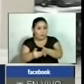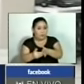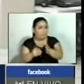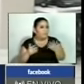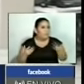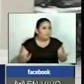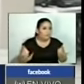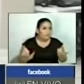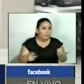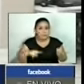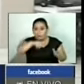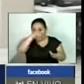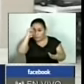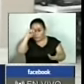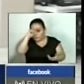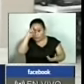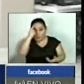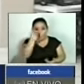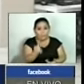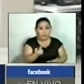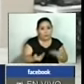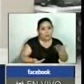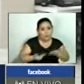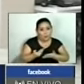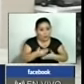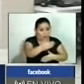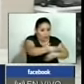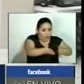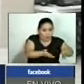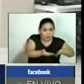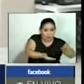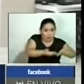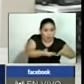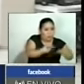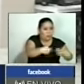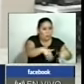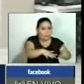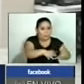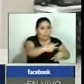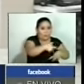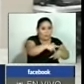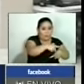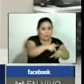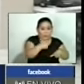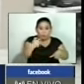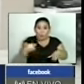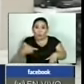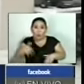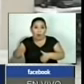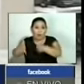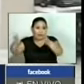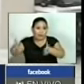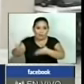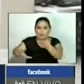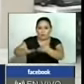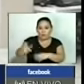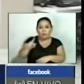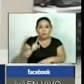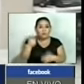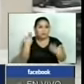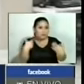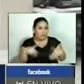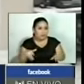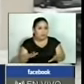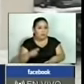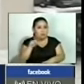a laborar los vendedores que tienen algún local en plazas comerciales, no así centros comerciales. Es así como ya se